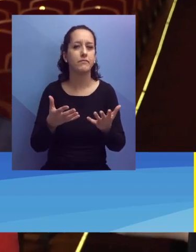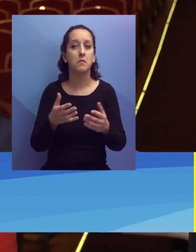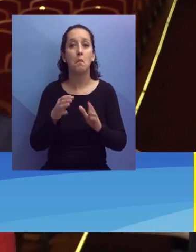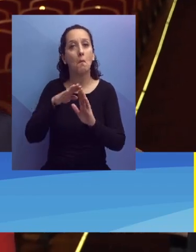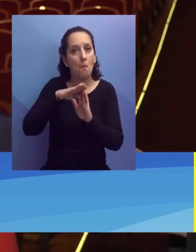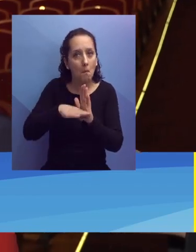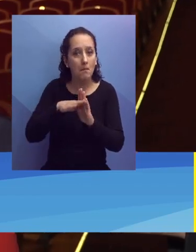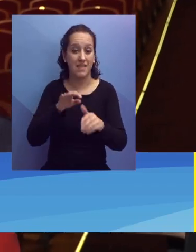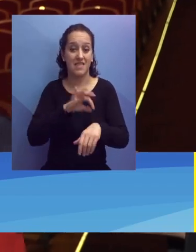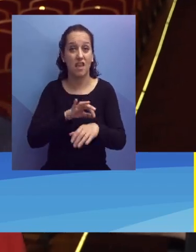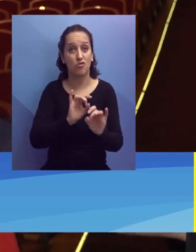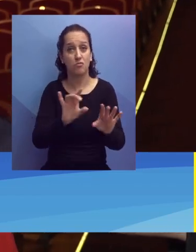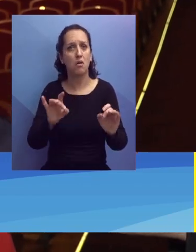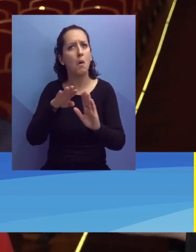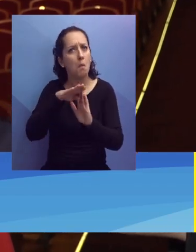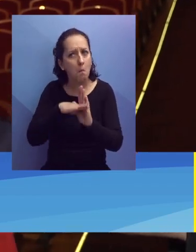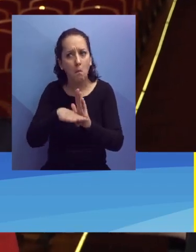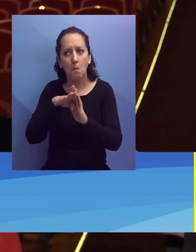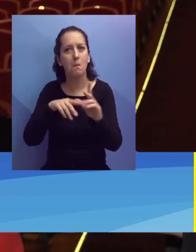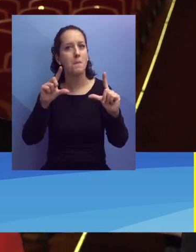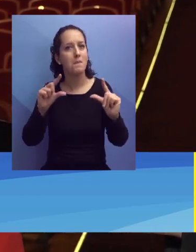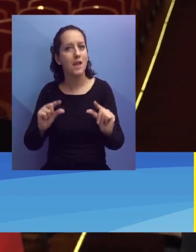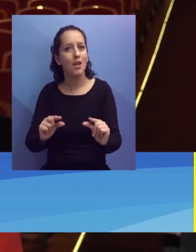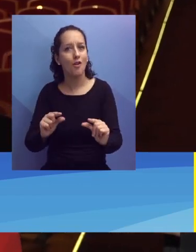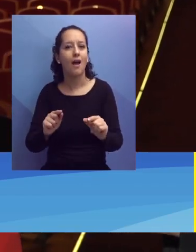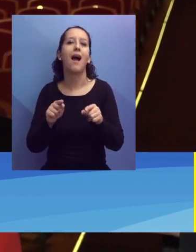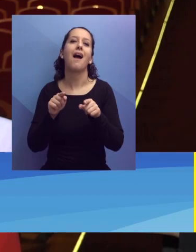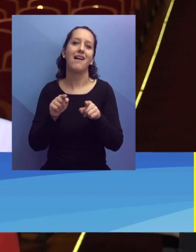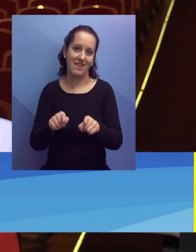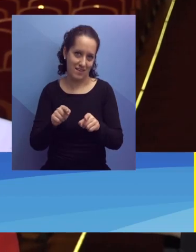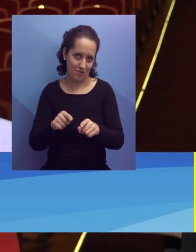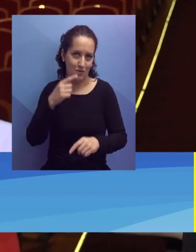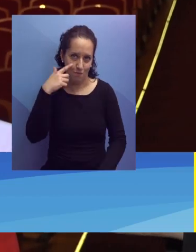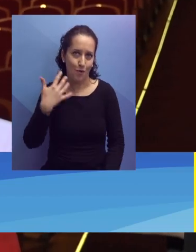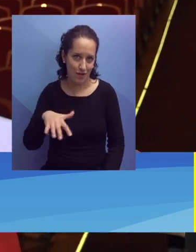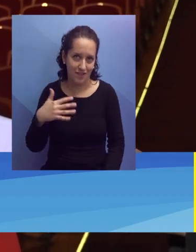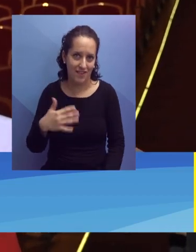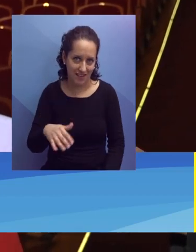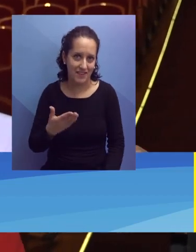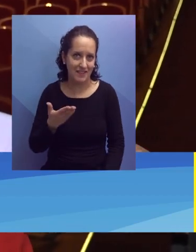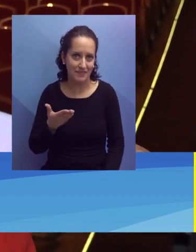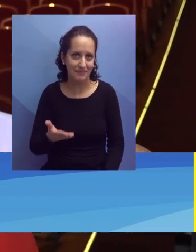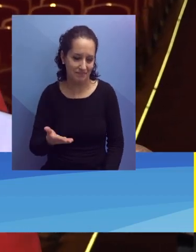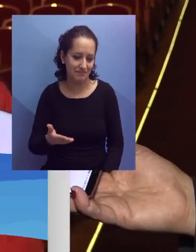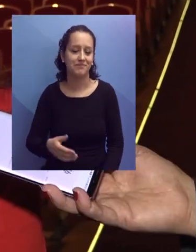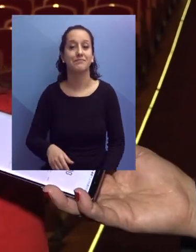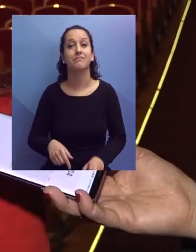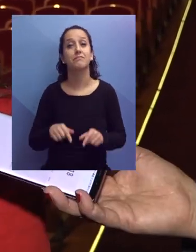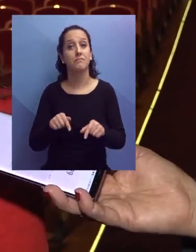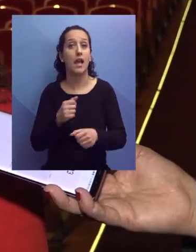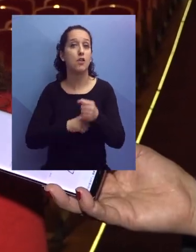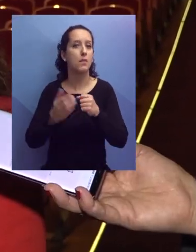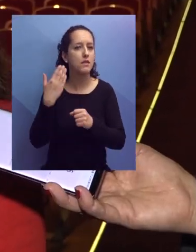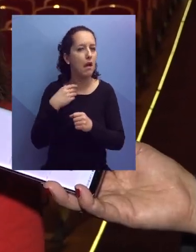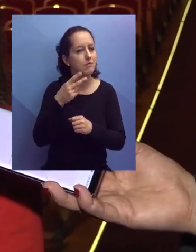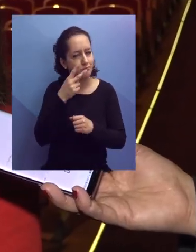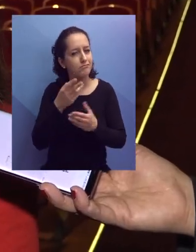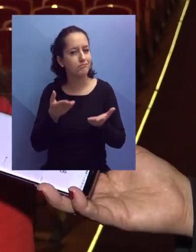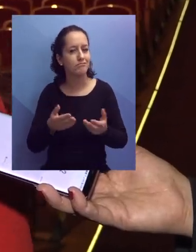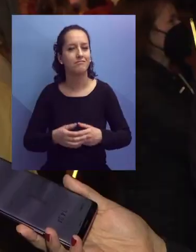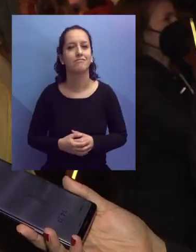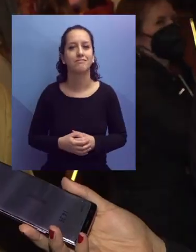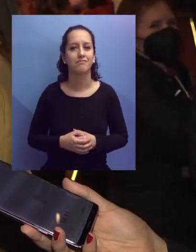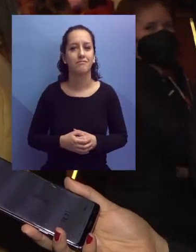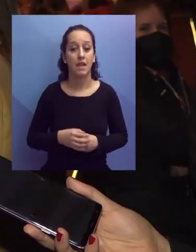de personas que están contagiadas con COVID. Yo creo que ese es uno de los aspectos relevantes que se vieron el año